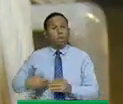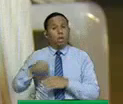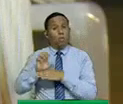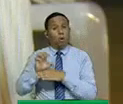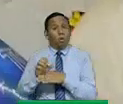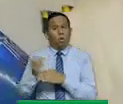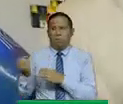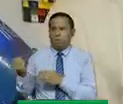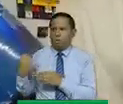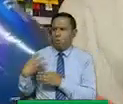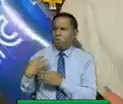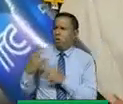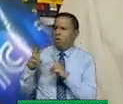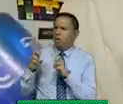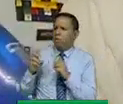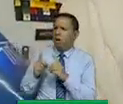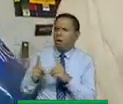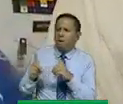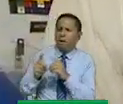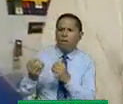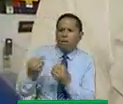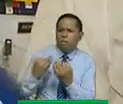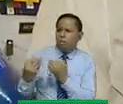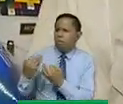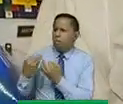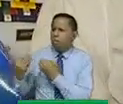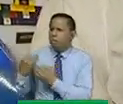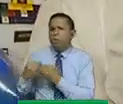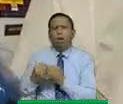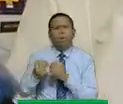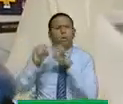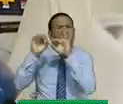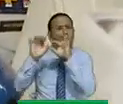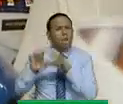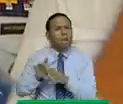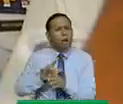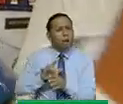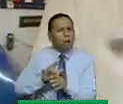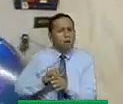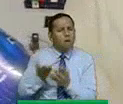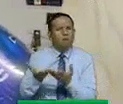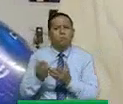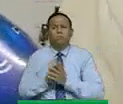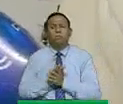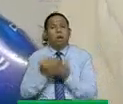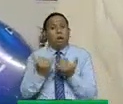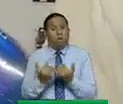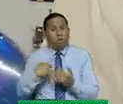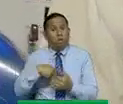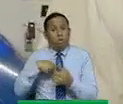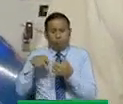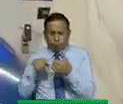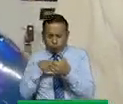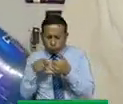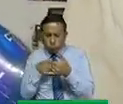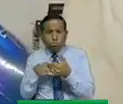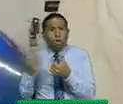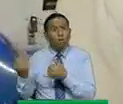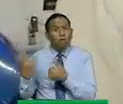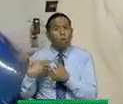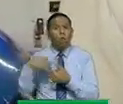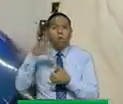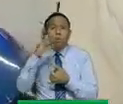los primeros reportes que le habían enviado de parte de la Secretaría de Riesgos. Ahorita estoy revisando la información y del ECO